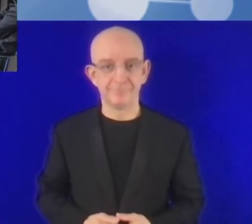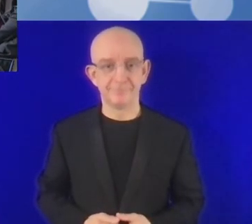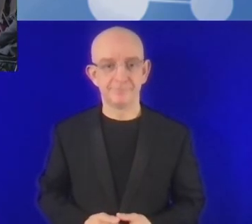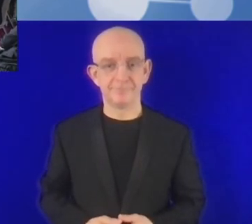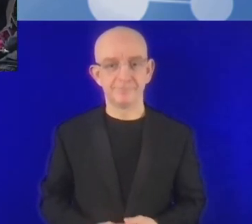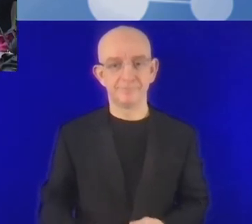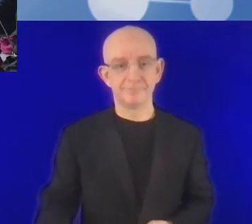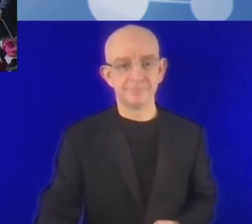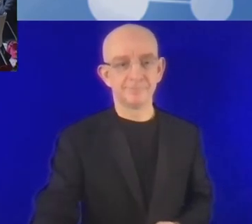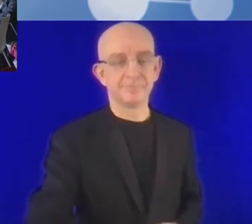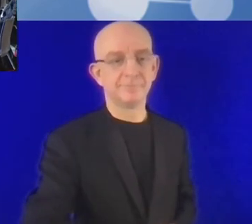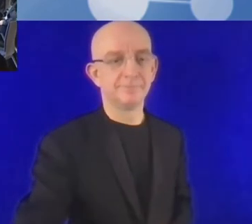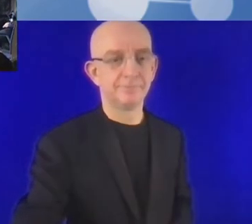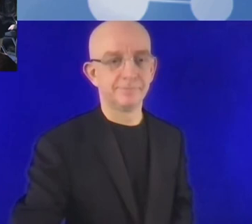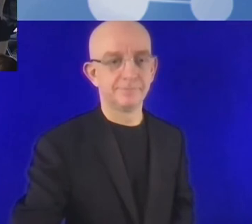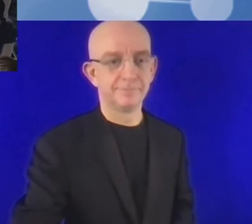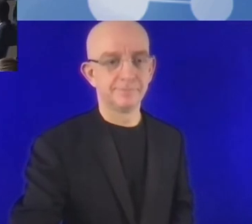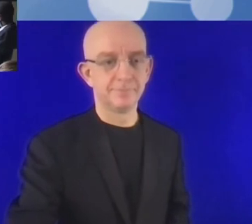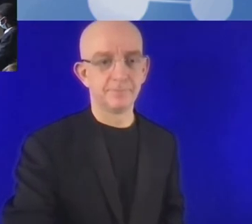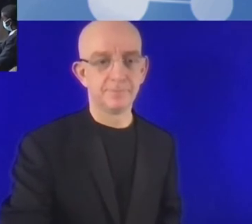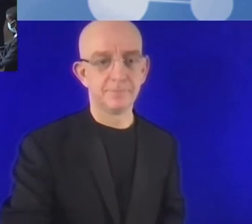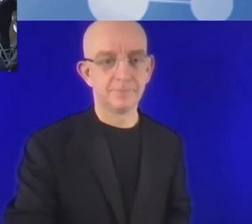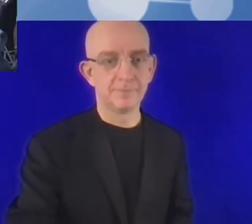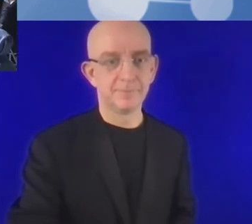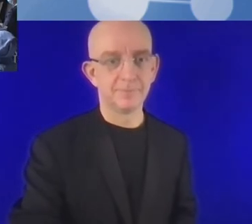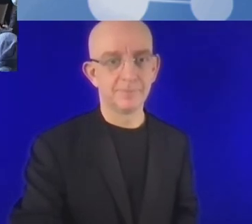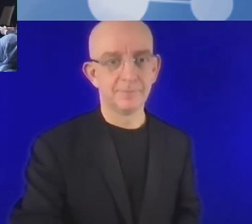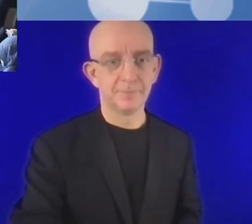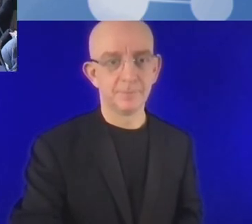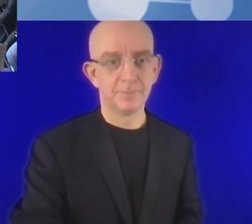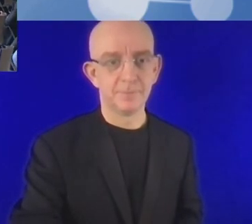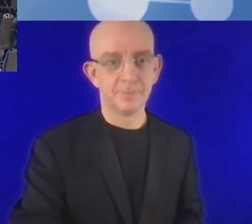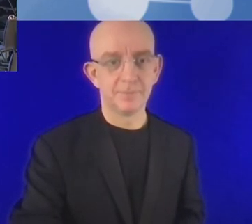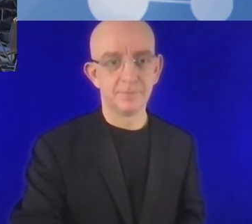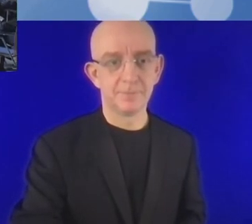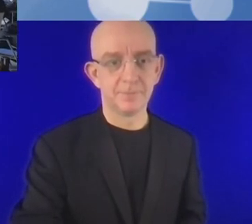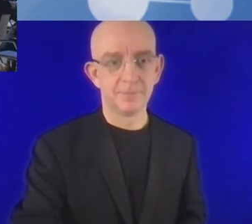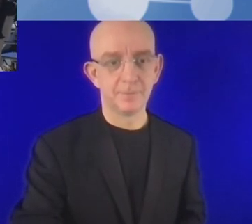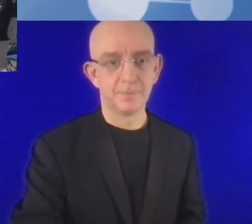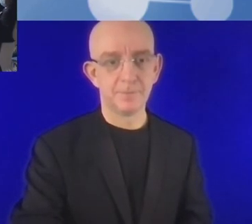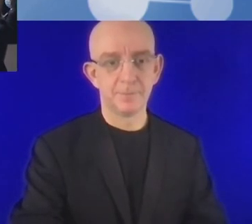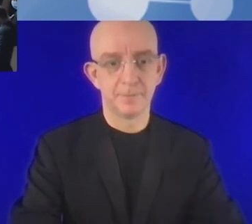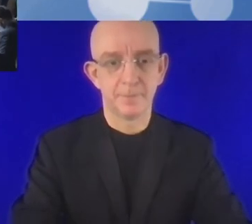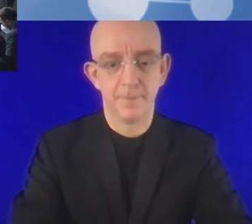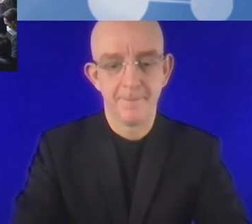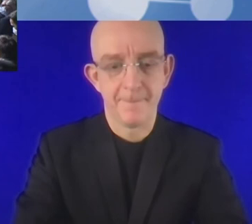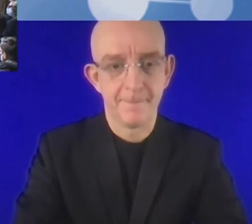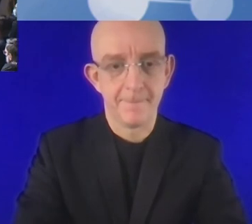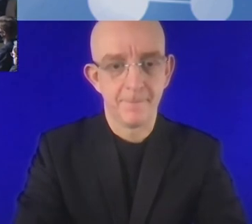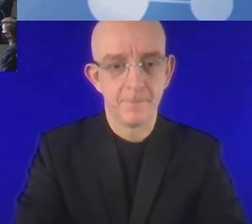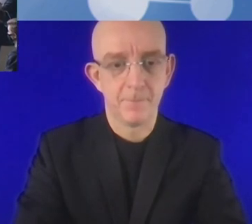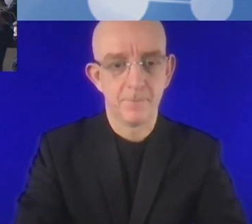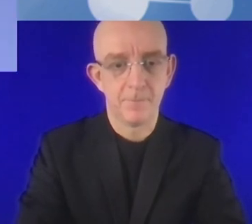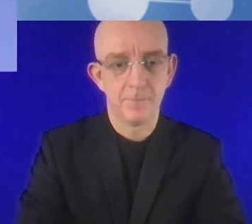Thank you very much. What a performance and what a speech. Ingol Wunder, thank you for being with us in Katowice. Ladies and